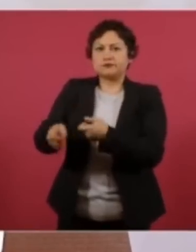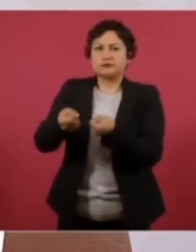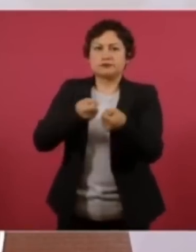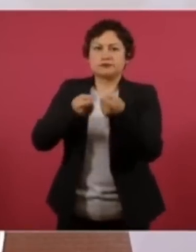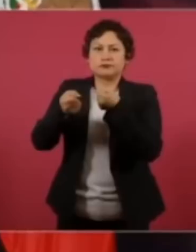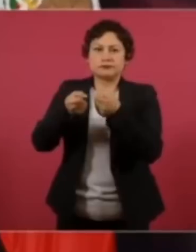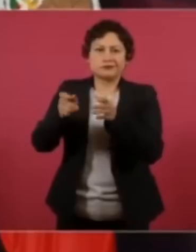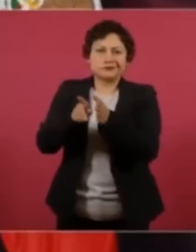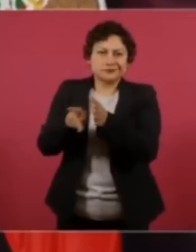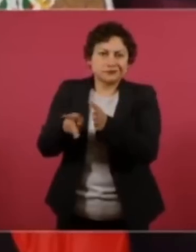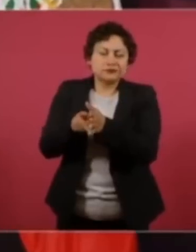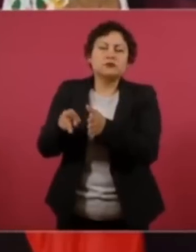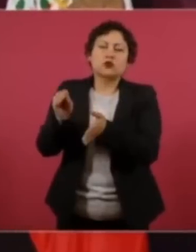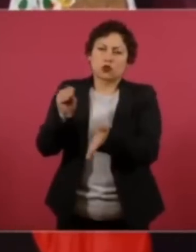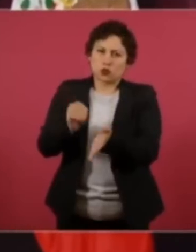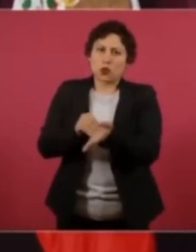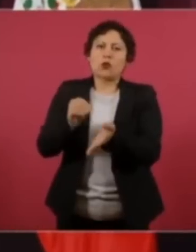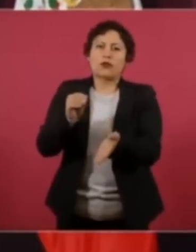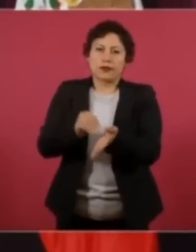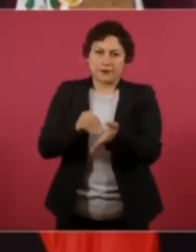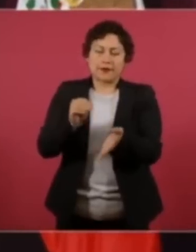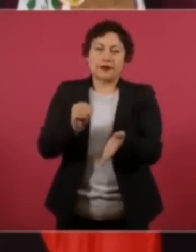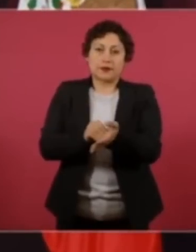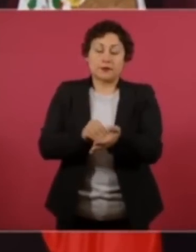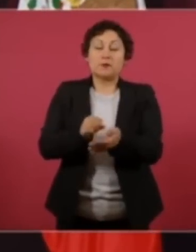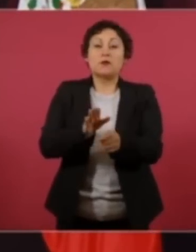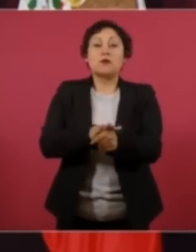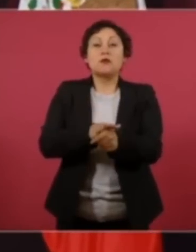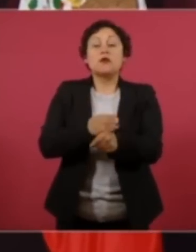importó, no